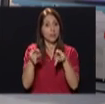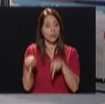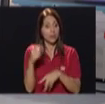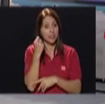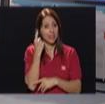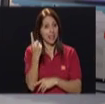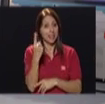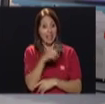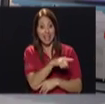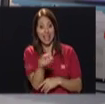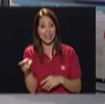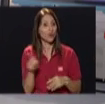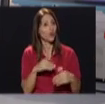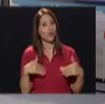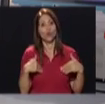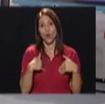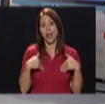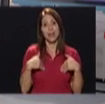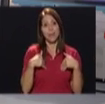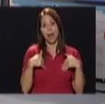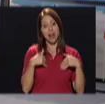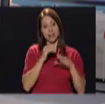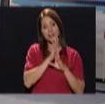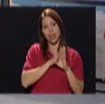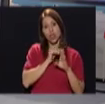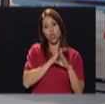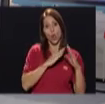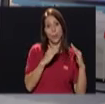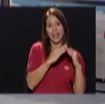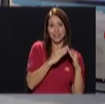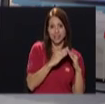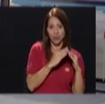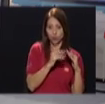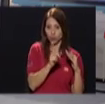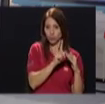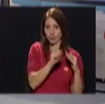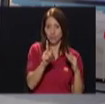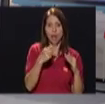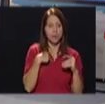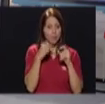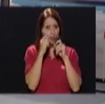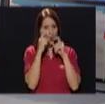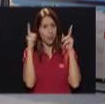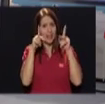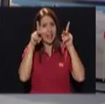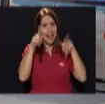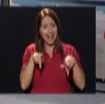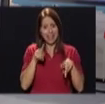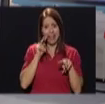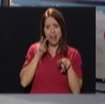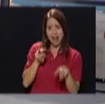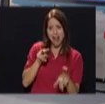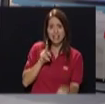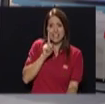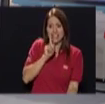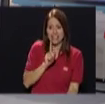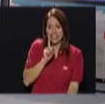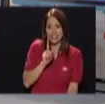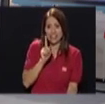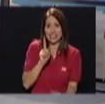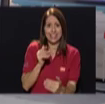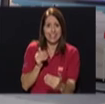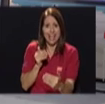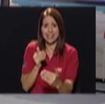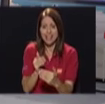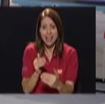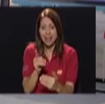las personas entiendan que no son animales domésticos, ¿verdad? Porque a mí me sorprende cómo la gente se acerca, no